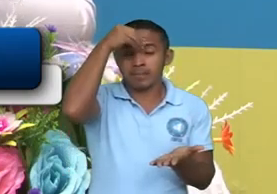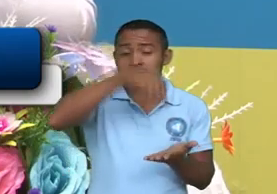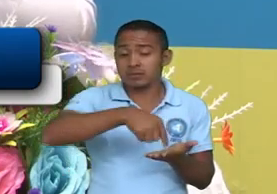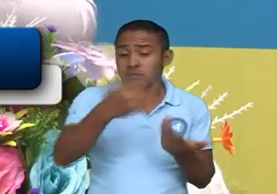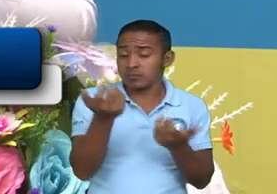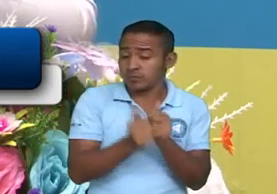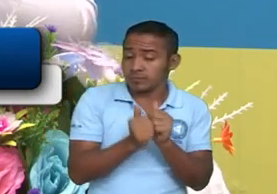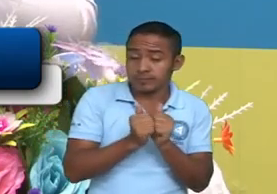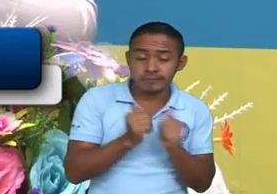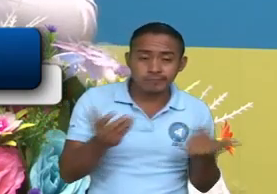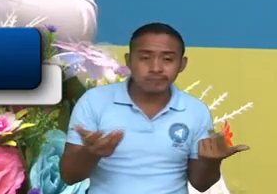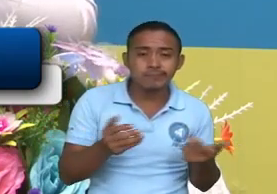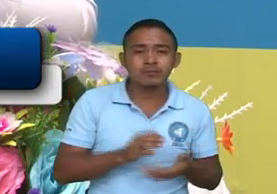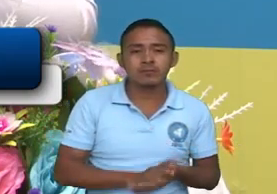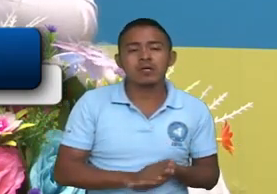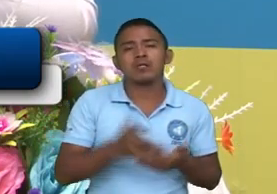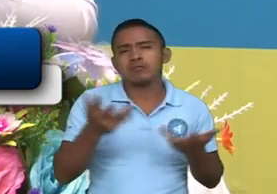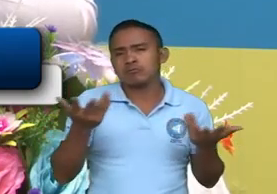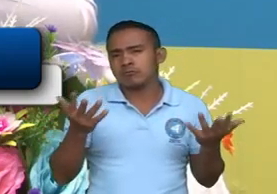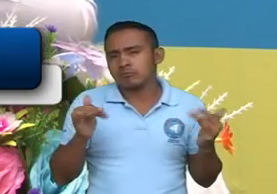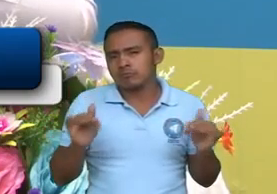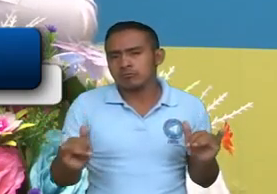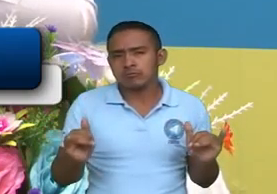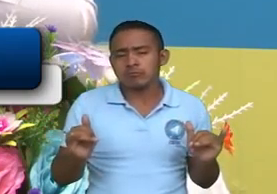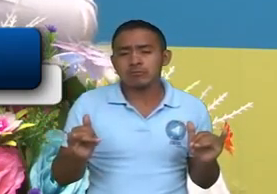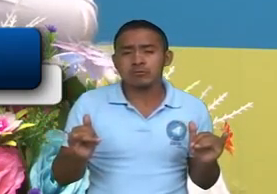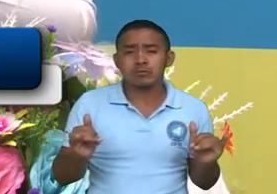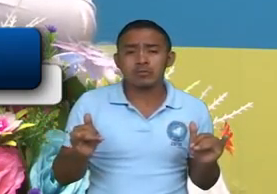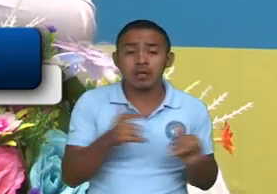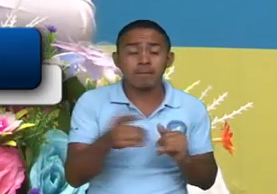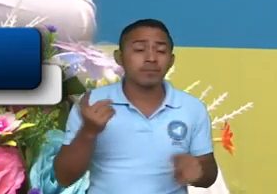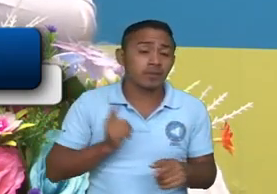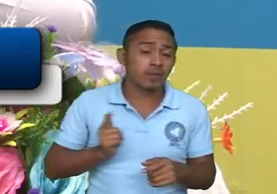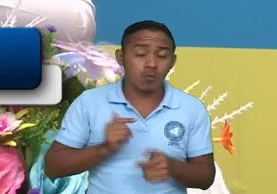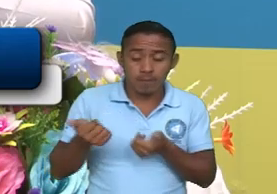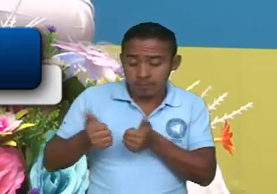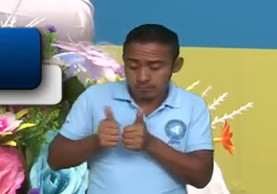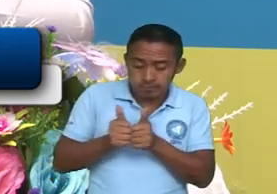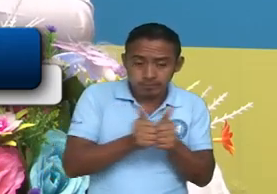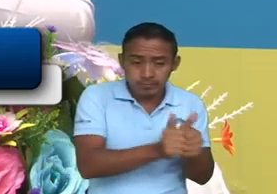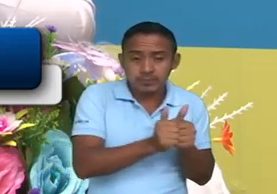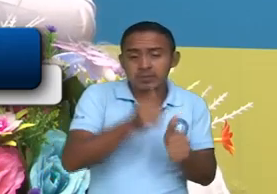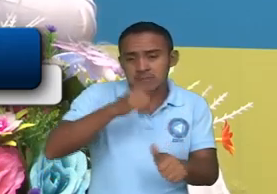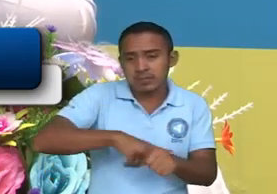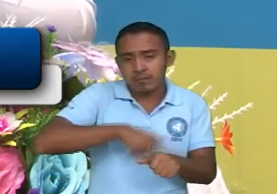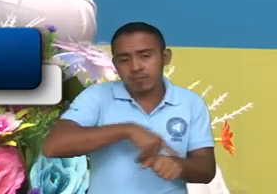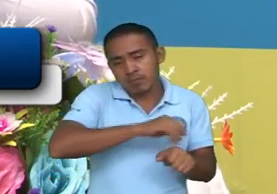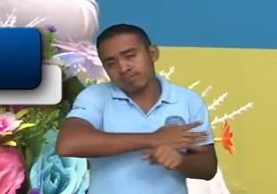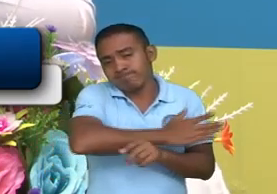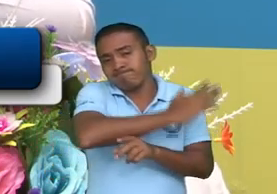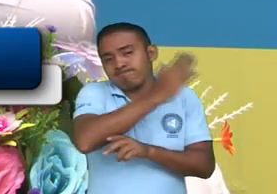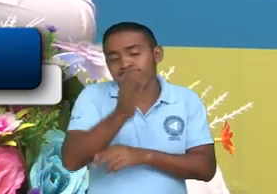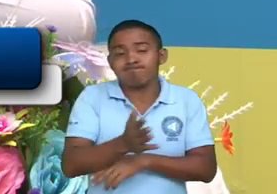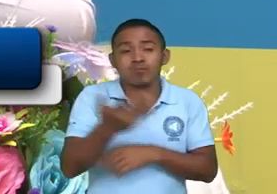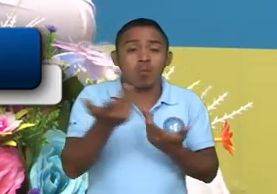sea, fue algo que sucedió de forma natural, se le da un apoyo en cuanto a la